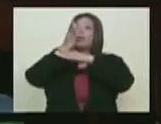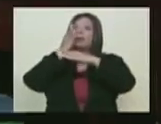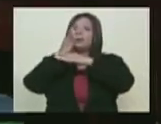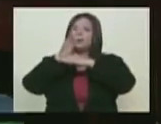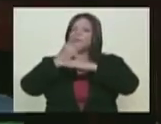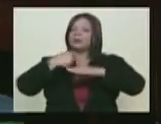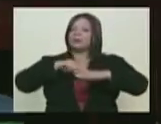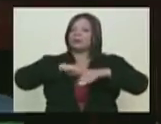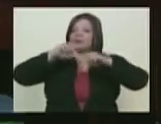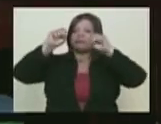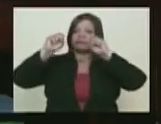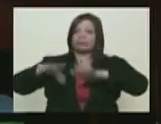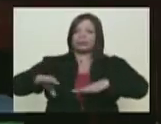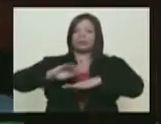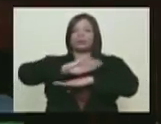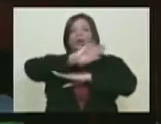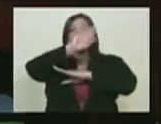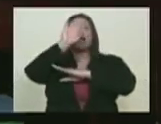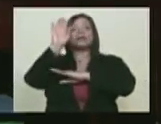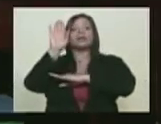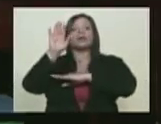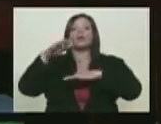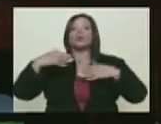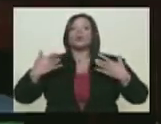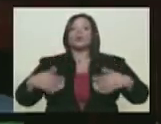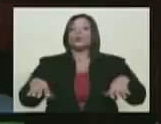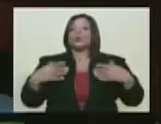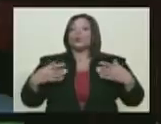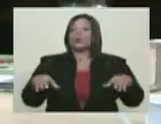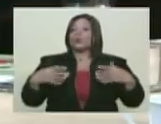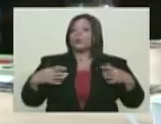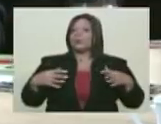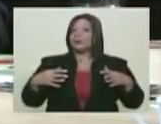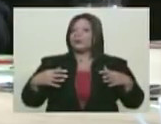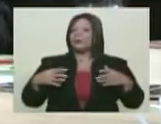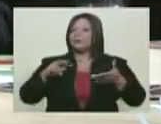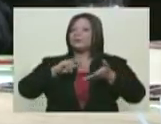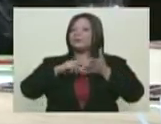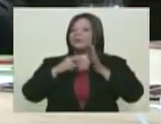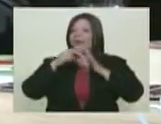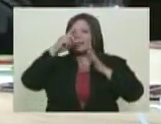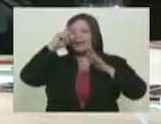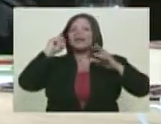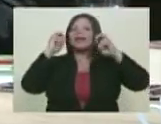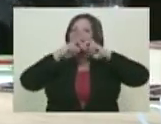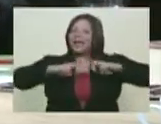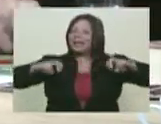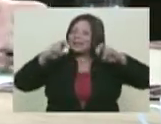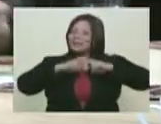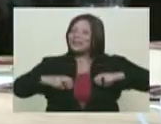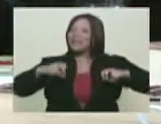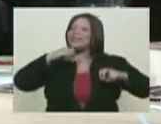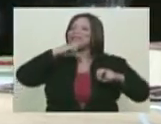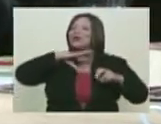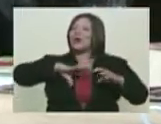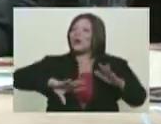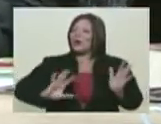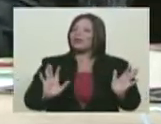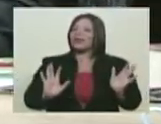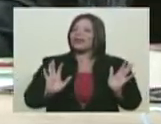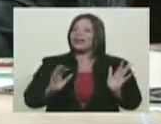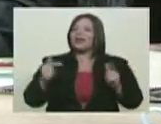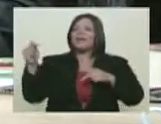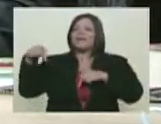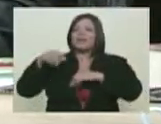entonces renuncio al cielo. Bien. ¿Qué tal? Es ahí porque hay que ponerse a estudiar historia. Es por ahí por lo que venimos a